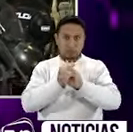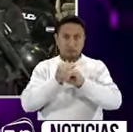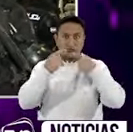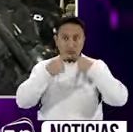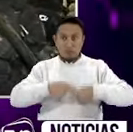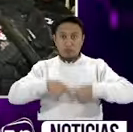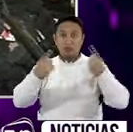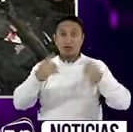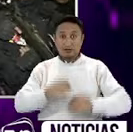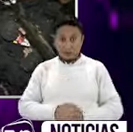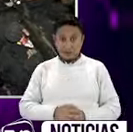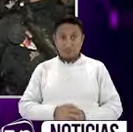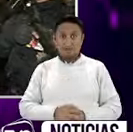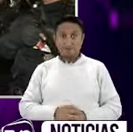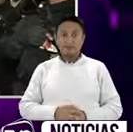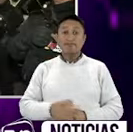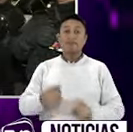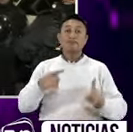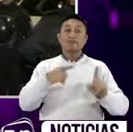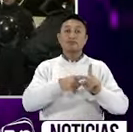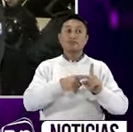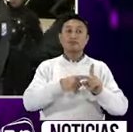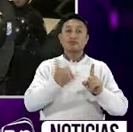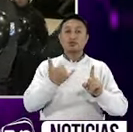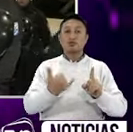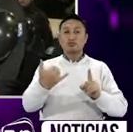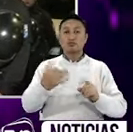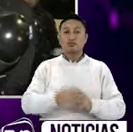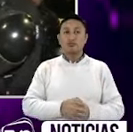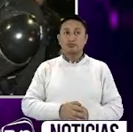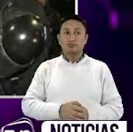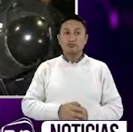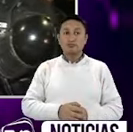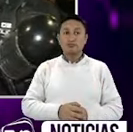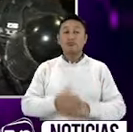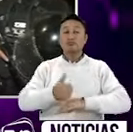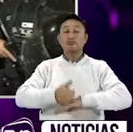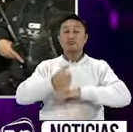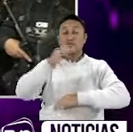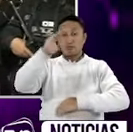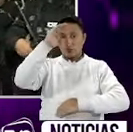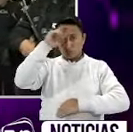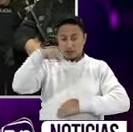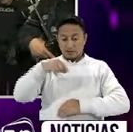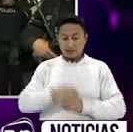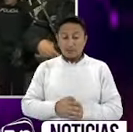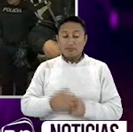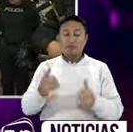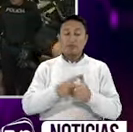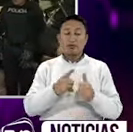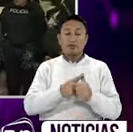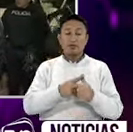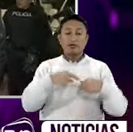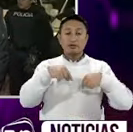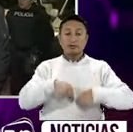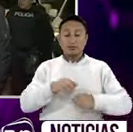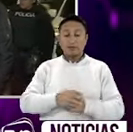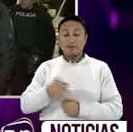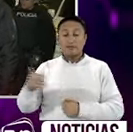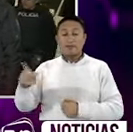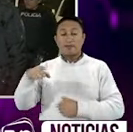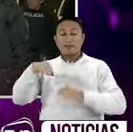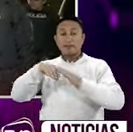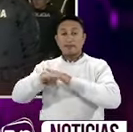por Ecuador. Daniel Salcedo se nos ha indicado por parte de elementos policiales que en primera instancia fue llevado al